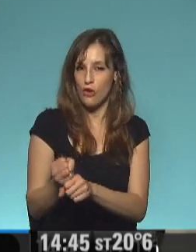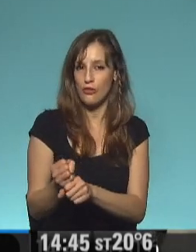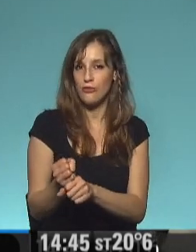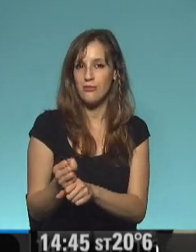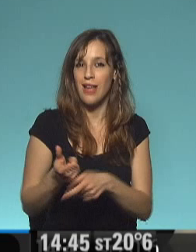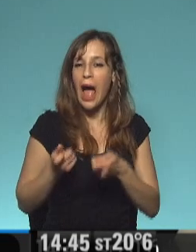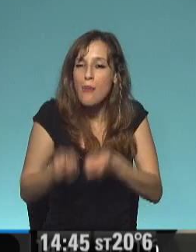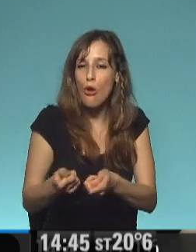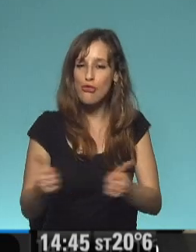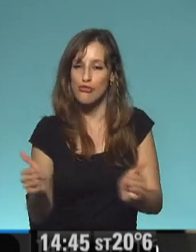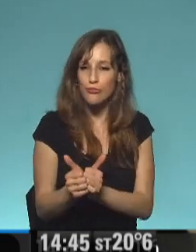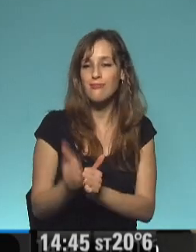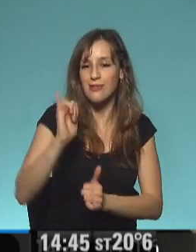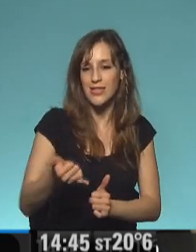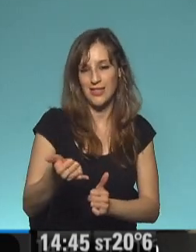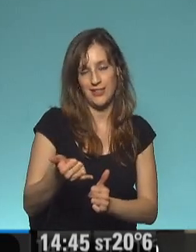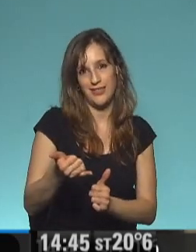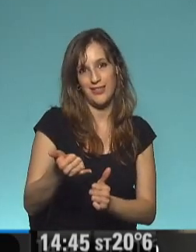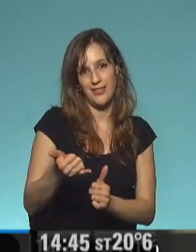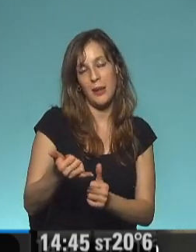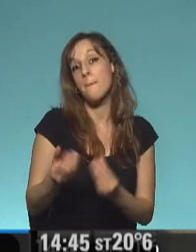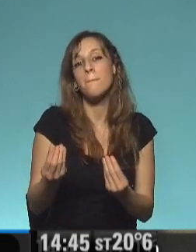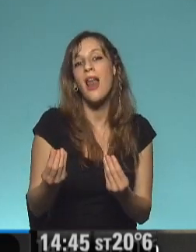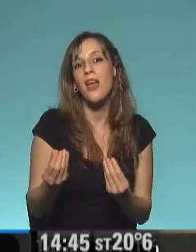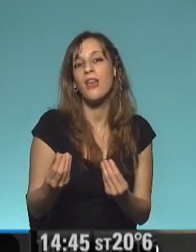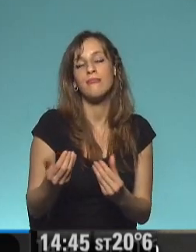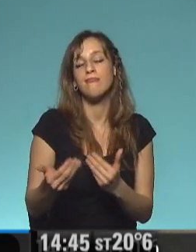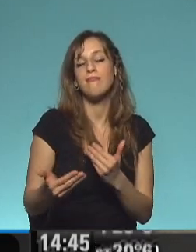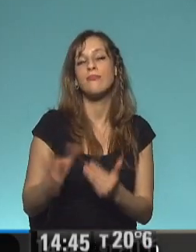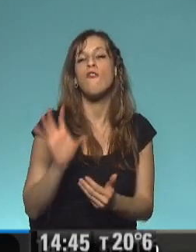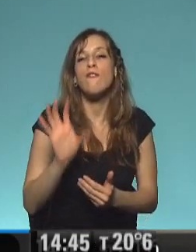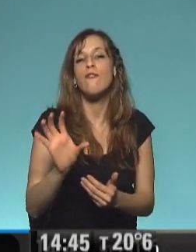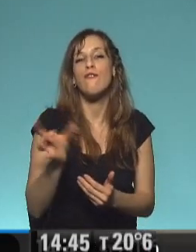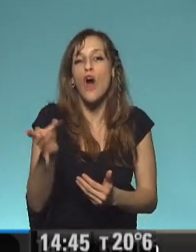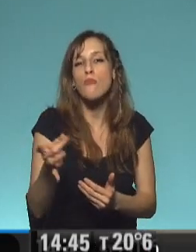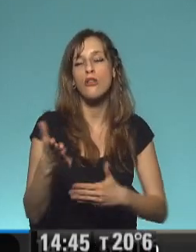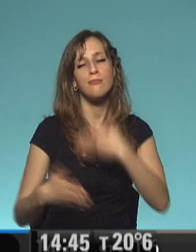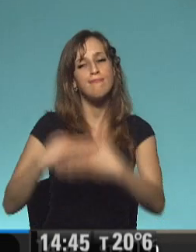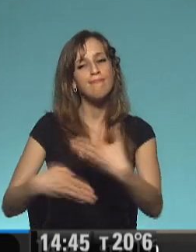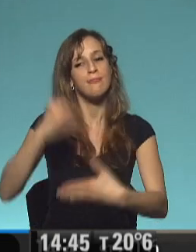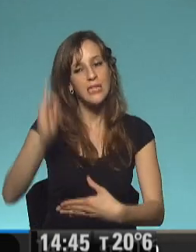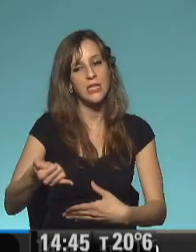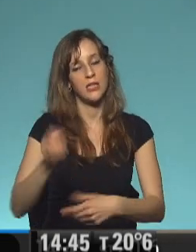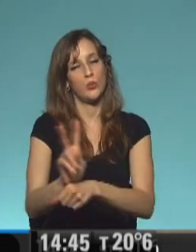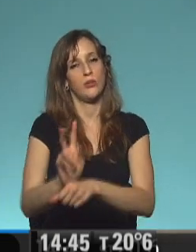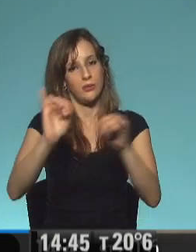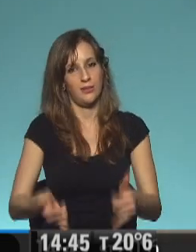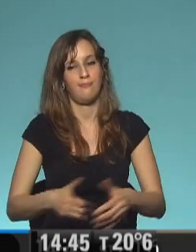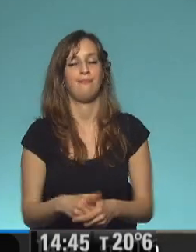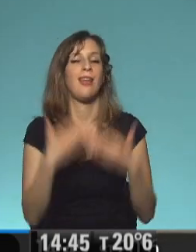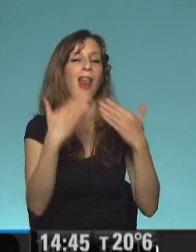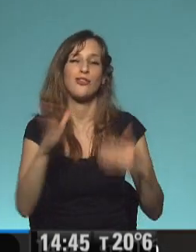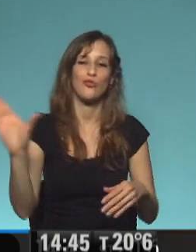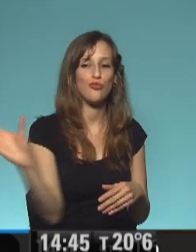y hacer lo que debemos hacer para que Formosa sea la provincia que debe ser. Gracias a todos y a todas por su tiempo.